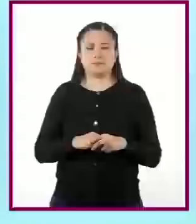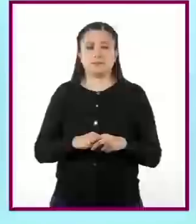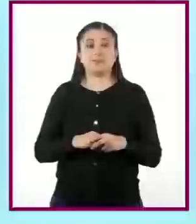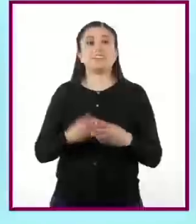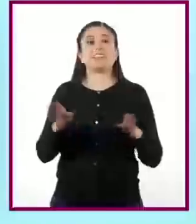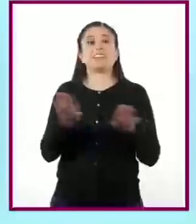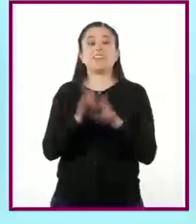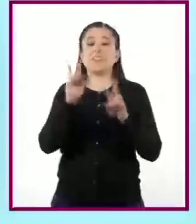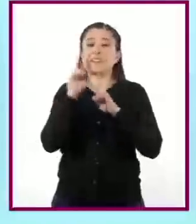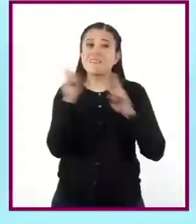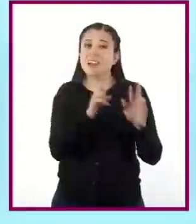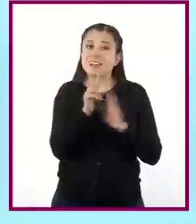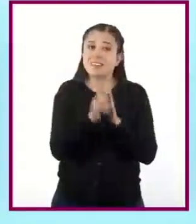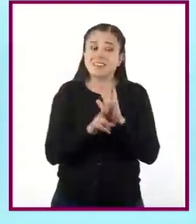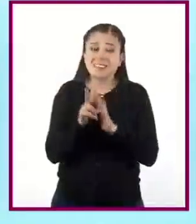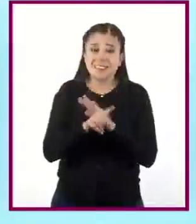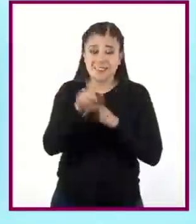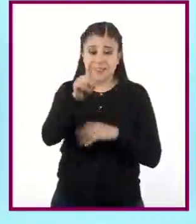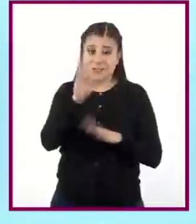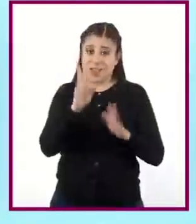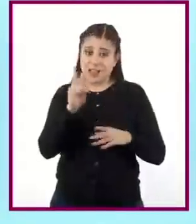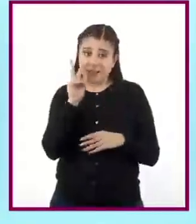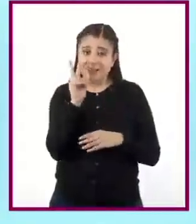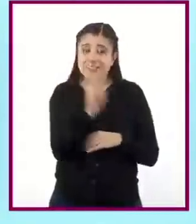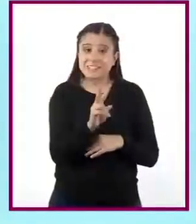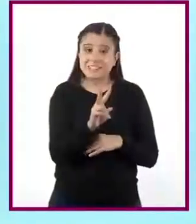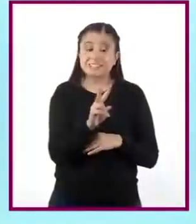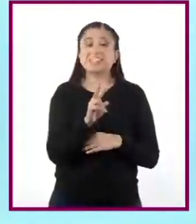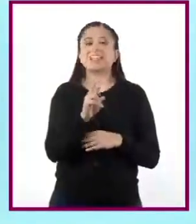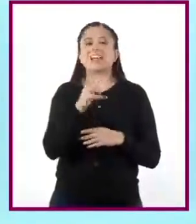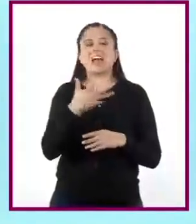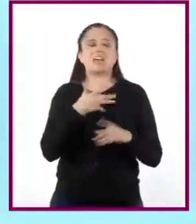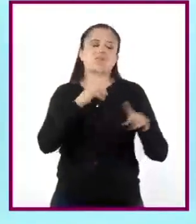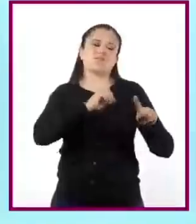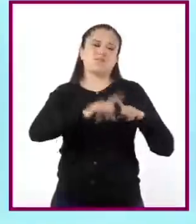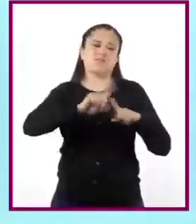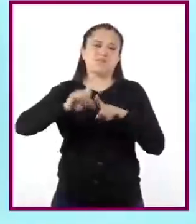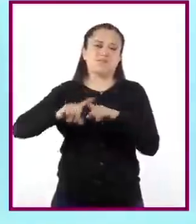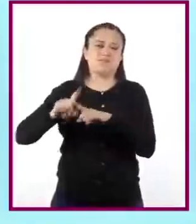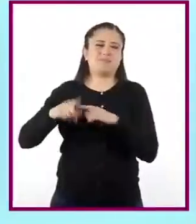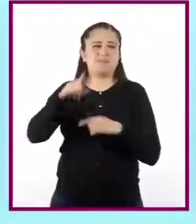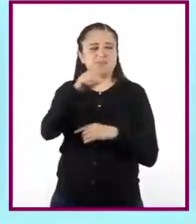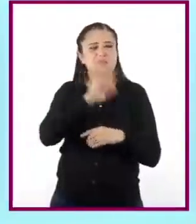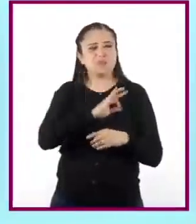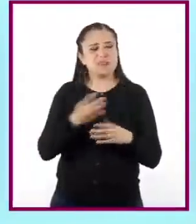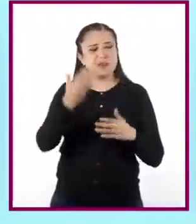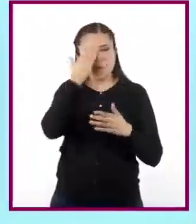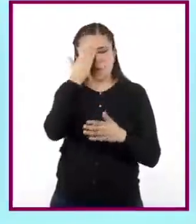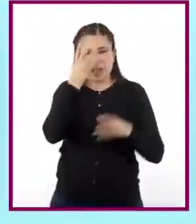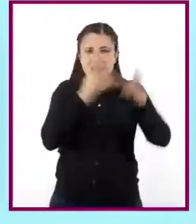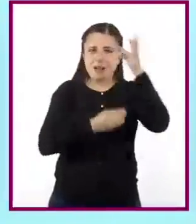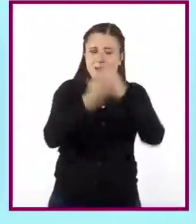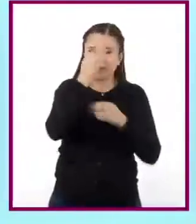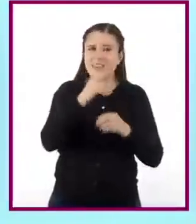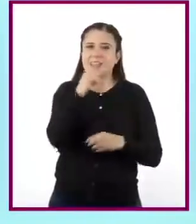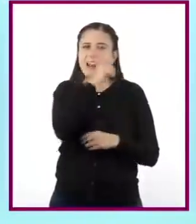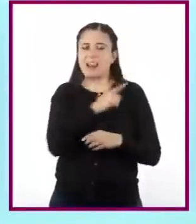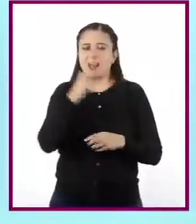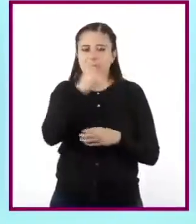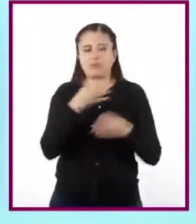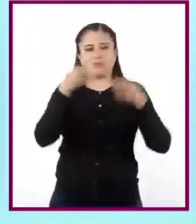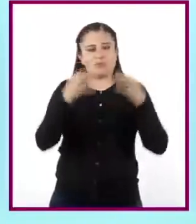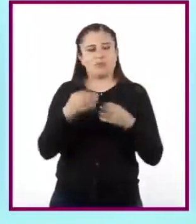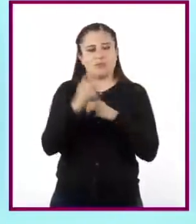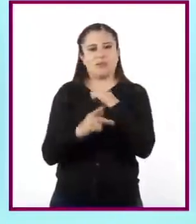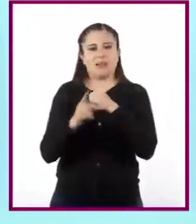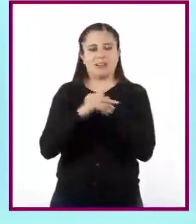¿Qué les pareció el video? Como observaron, hay muchas maneras para que puedan adentrarse en el conocimiento de las lenguas originarias de